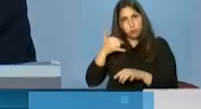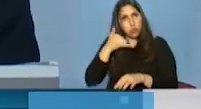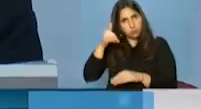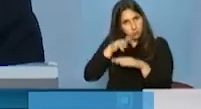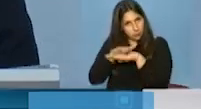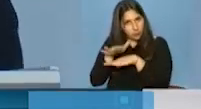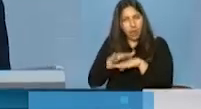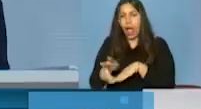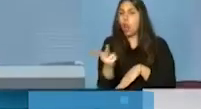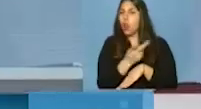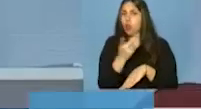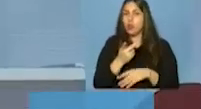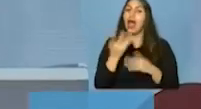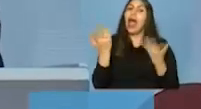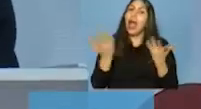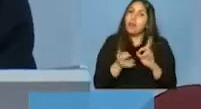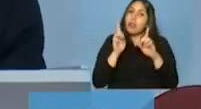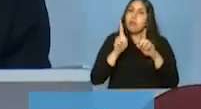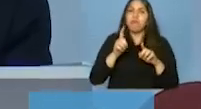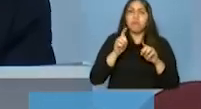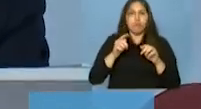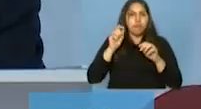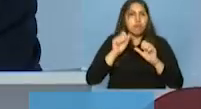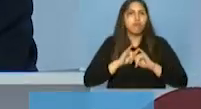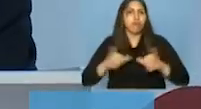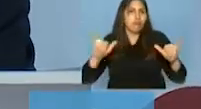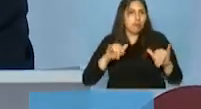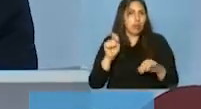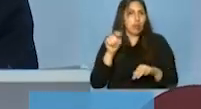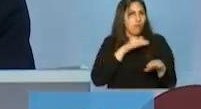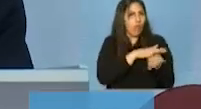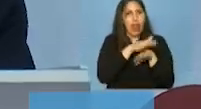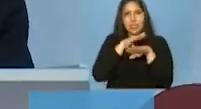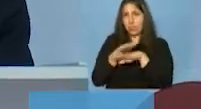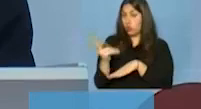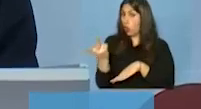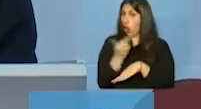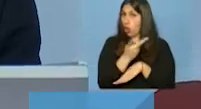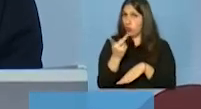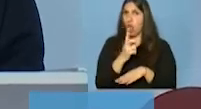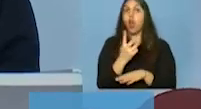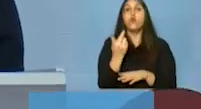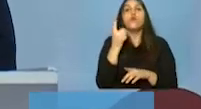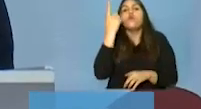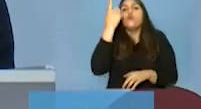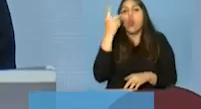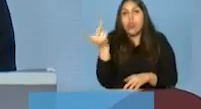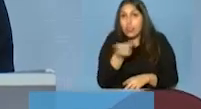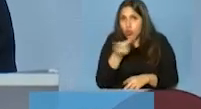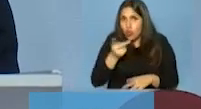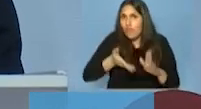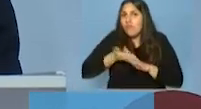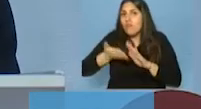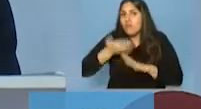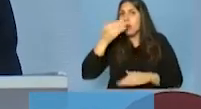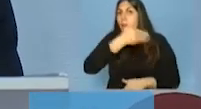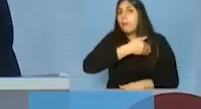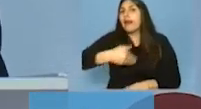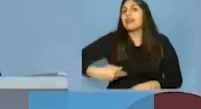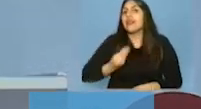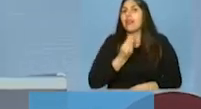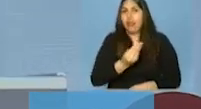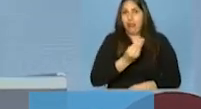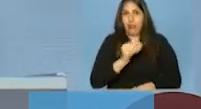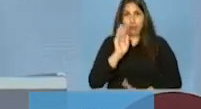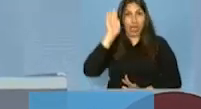conocido. Insisto, todo esto como prólogo a lo que se viene, que es realmente, claro, quizás lo más novedoso de toda la noche de